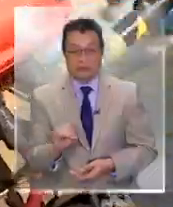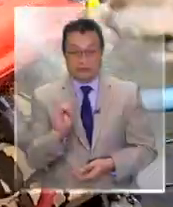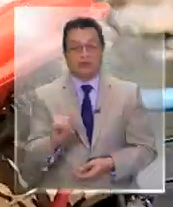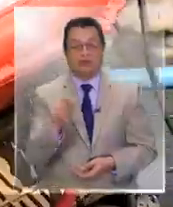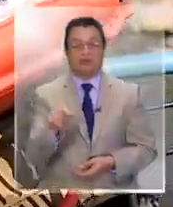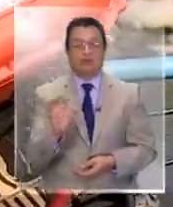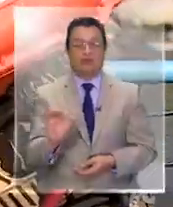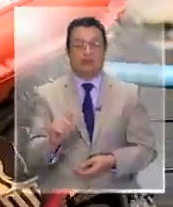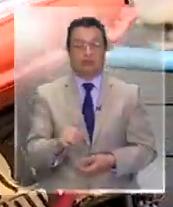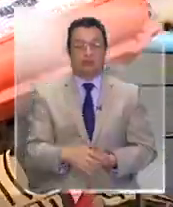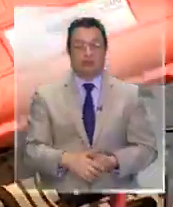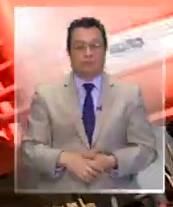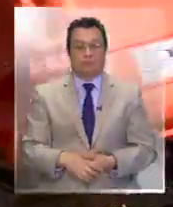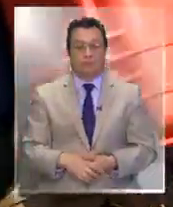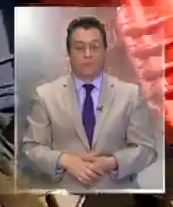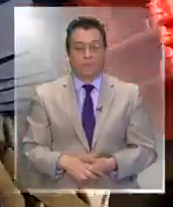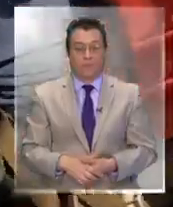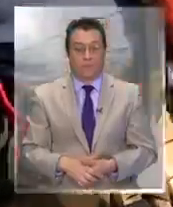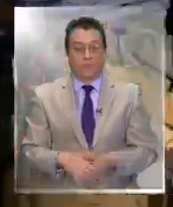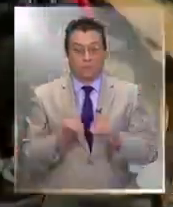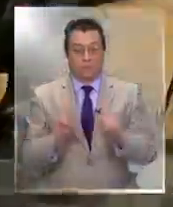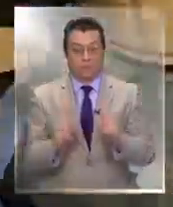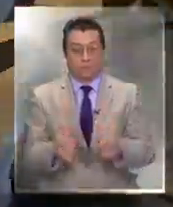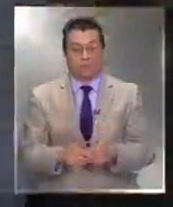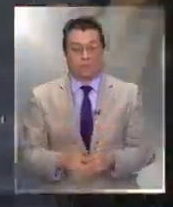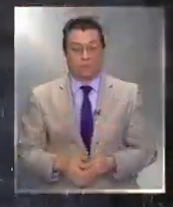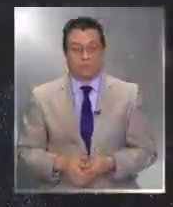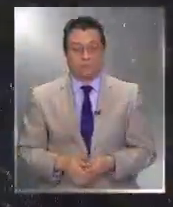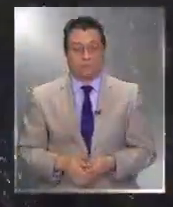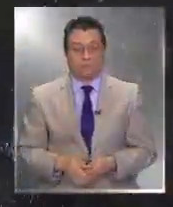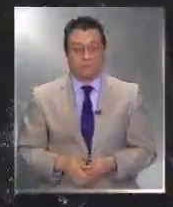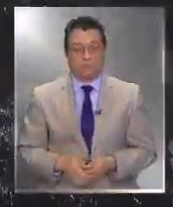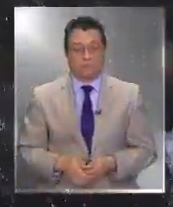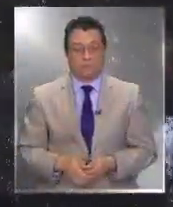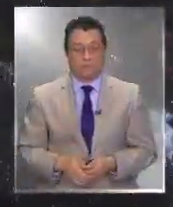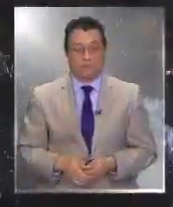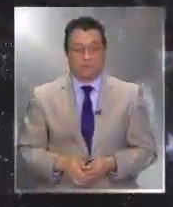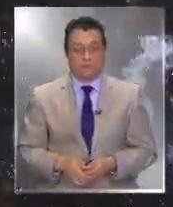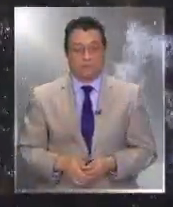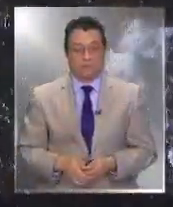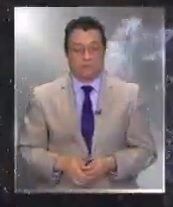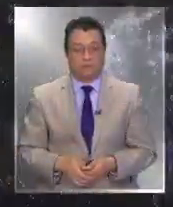Sí. Perfecto. Perfecto. Súper. Ahí está. Vamos para